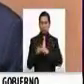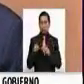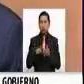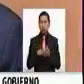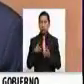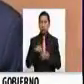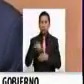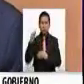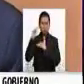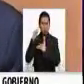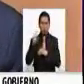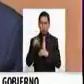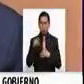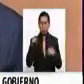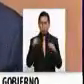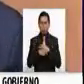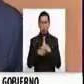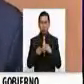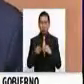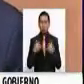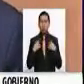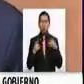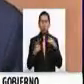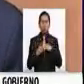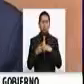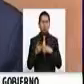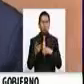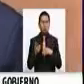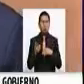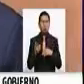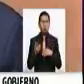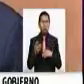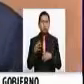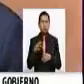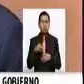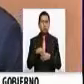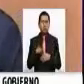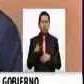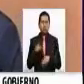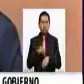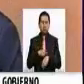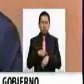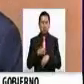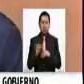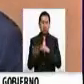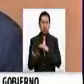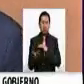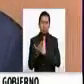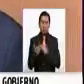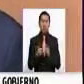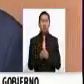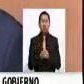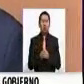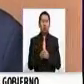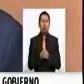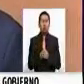santa cruz de homicidios que se han registrado horas de la madrugada